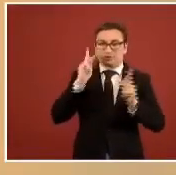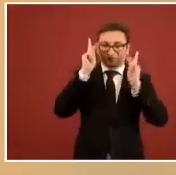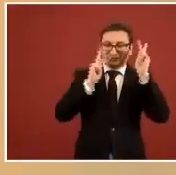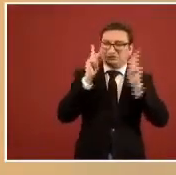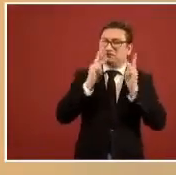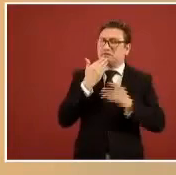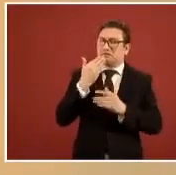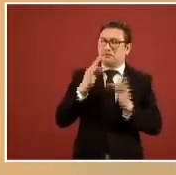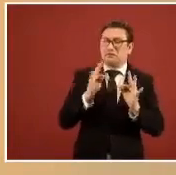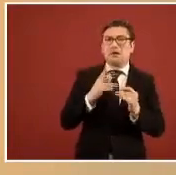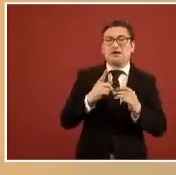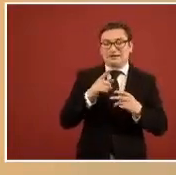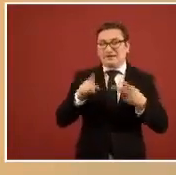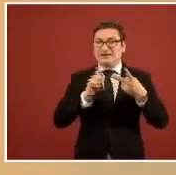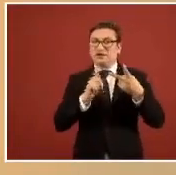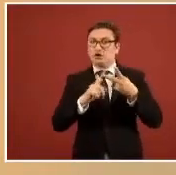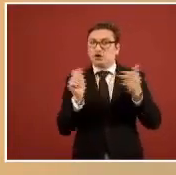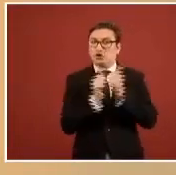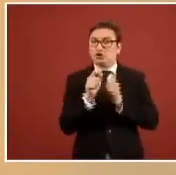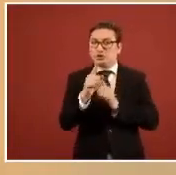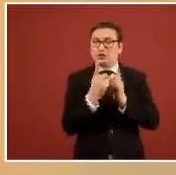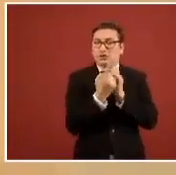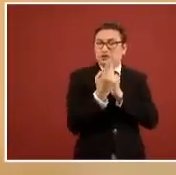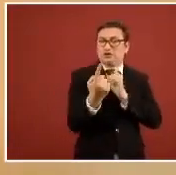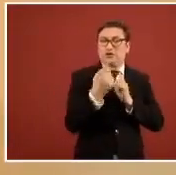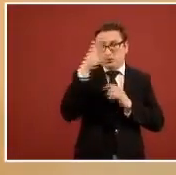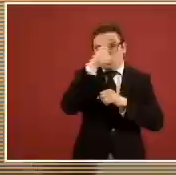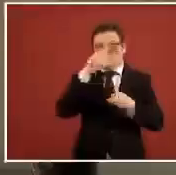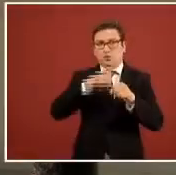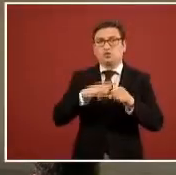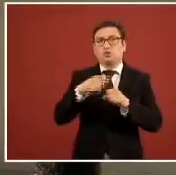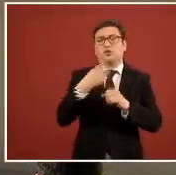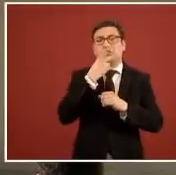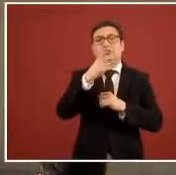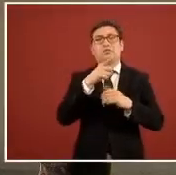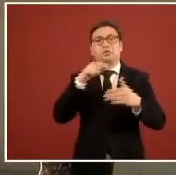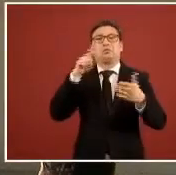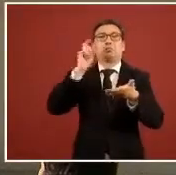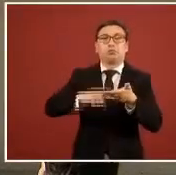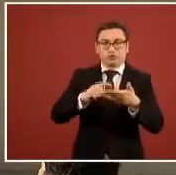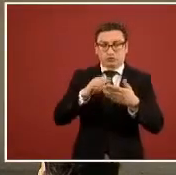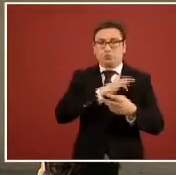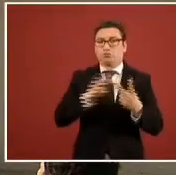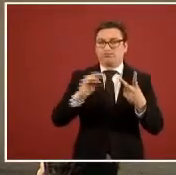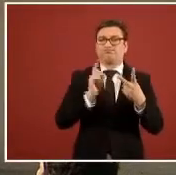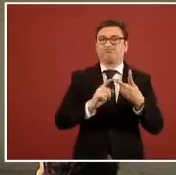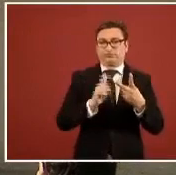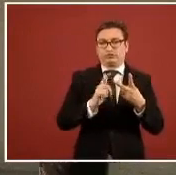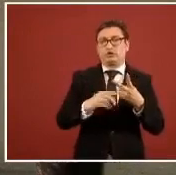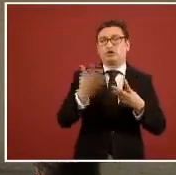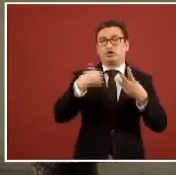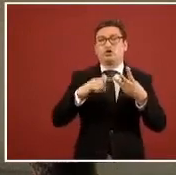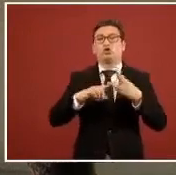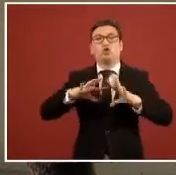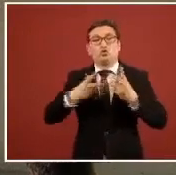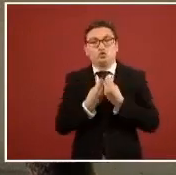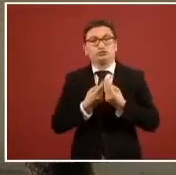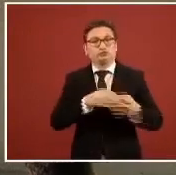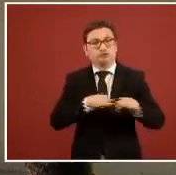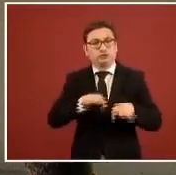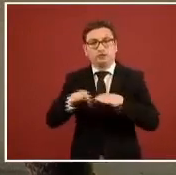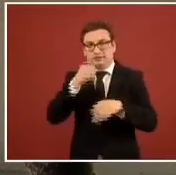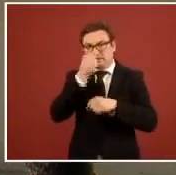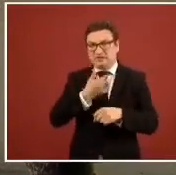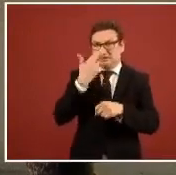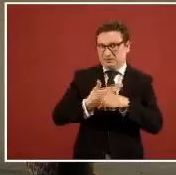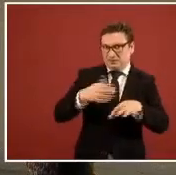es una iniciativa de la Secretaría de Cultura y se accede a través de este botón. Juntos por el Trabajo, gracias a la Secretaría